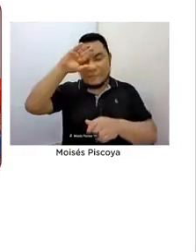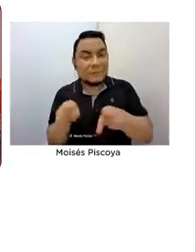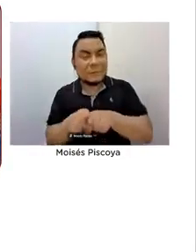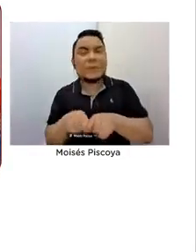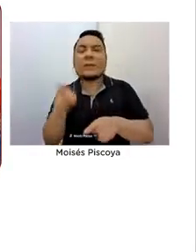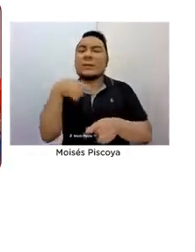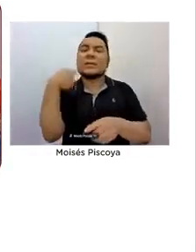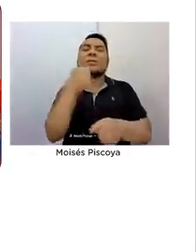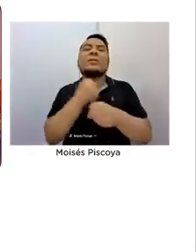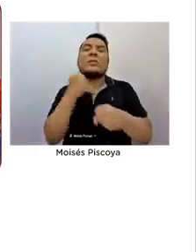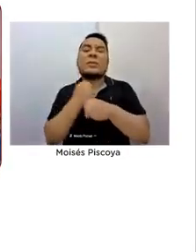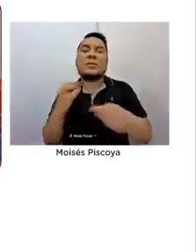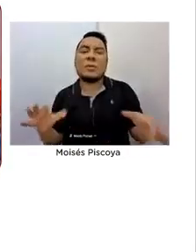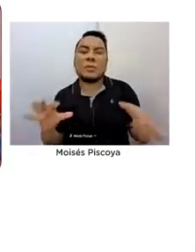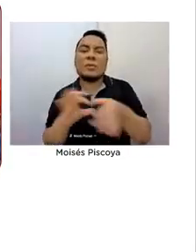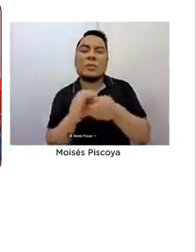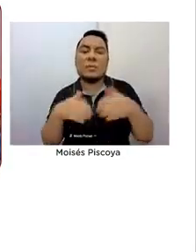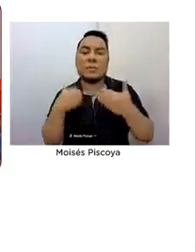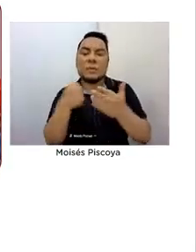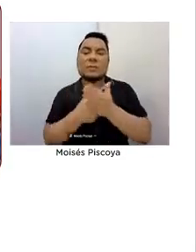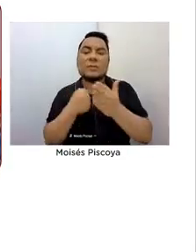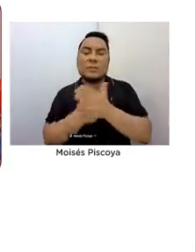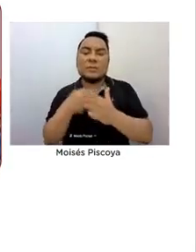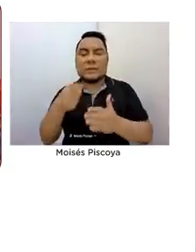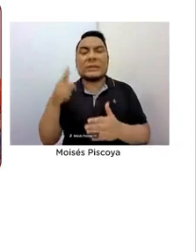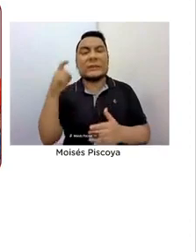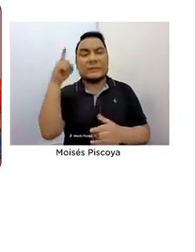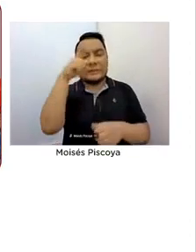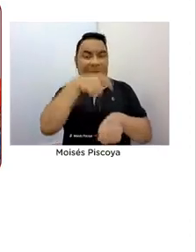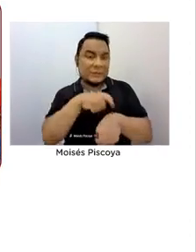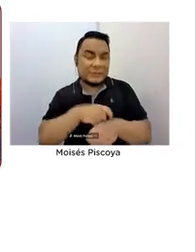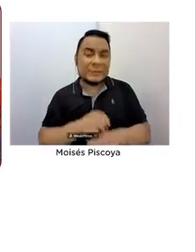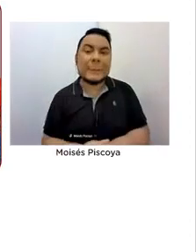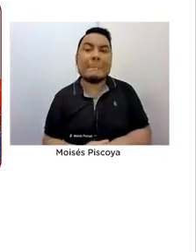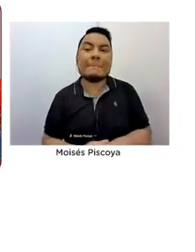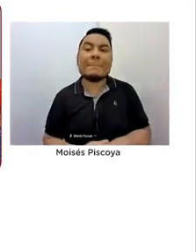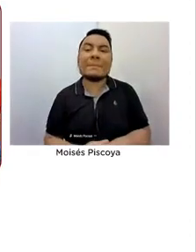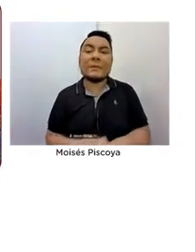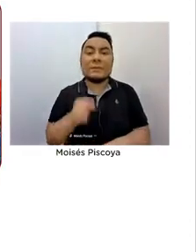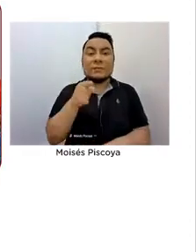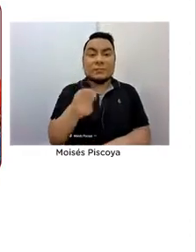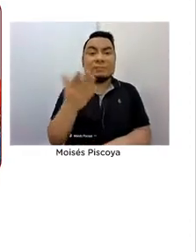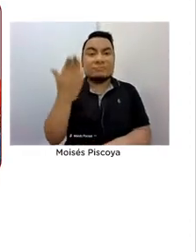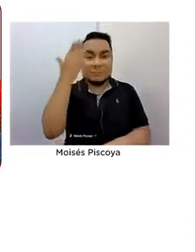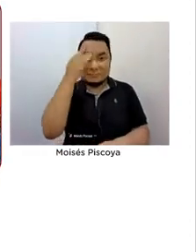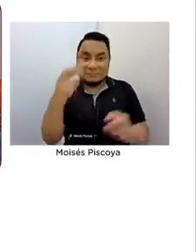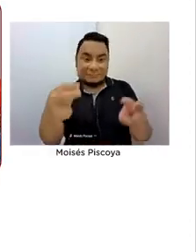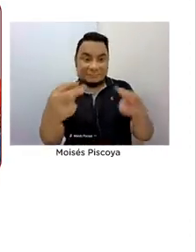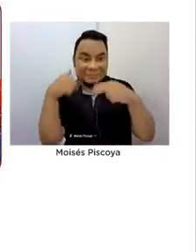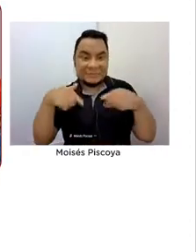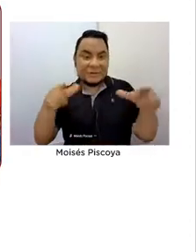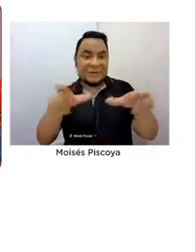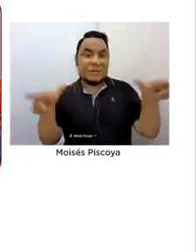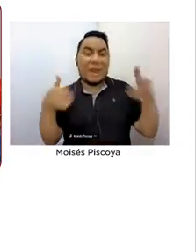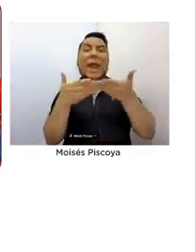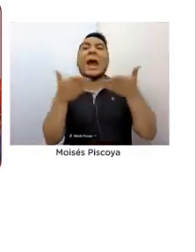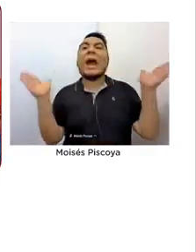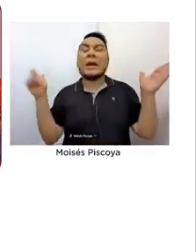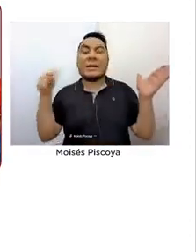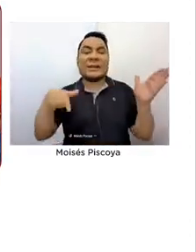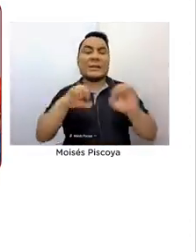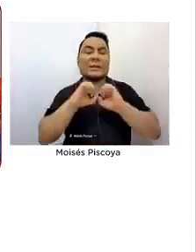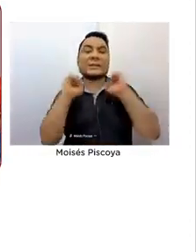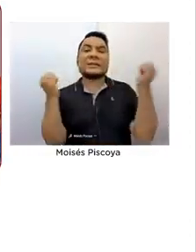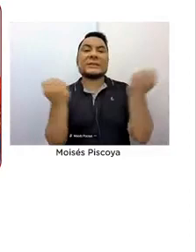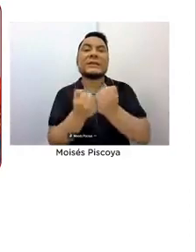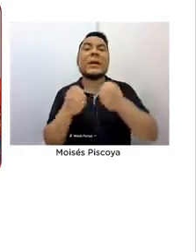trabajar conjuntamente para enfrentar esta situación inédita. Como ustedes ven, estoy acá en un campo abierto, este es el estadio de